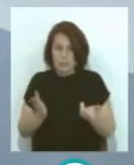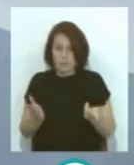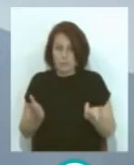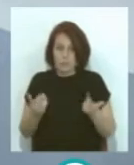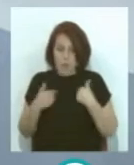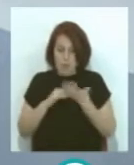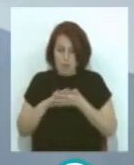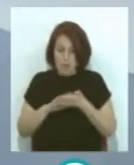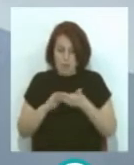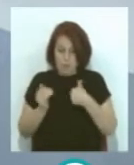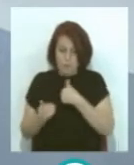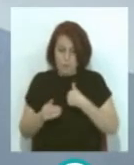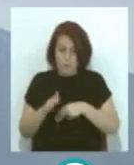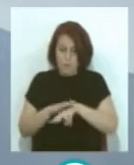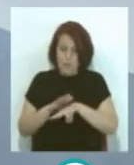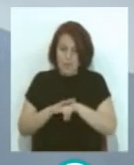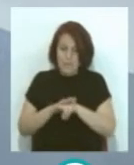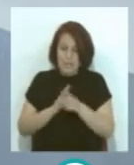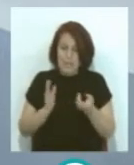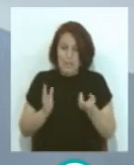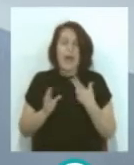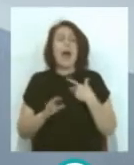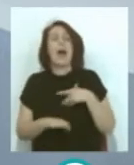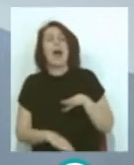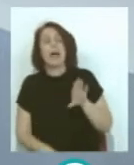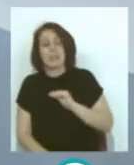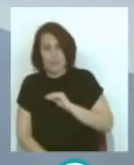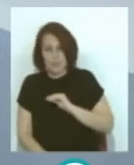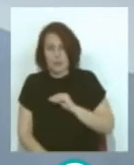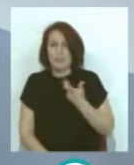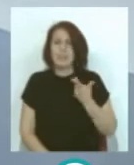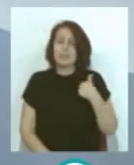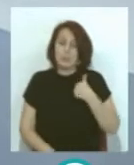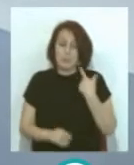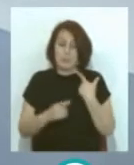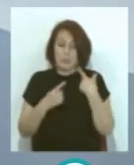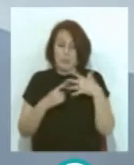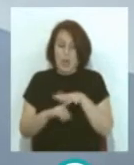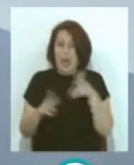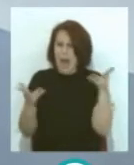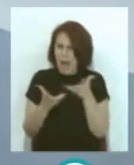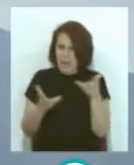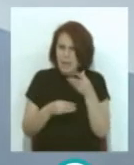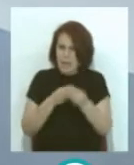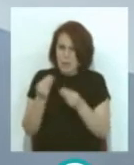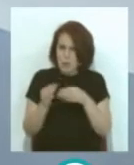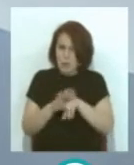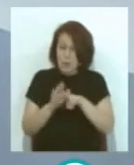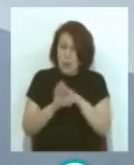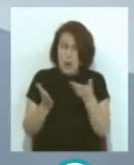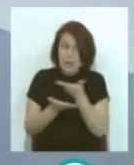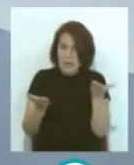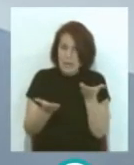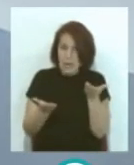y estoy hablando como futbolista... Ah, bien, ahora sí te cogí. Si hay un hecho grave que haya hecho cualquier futbolista, no